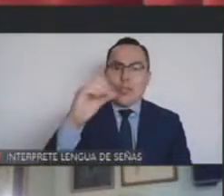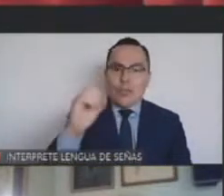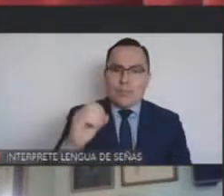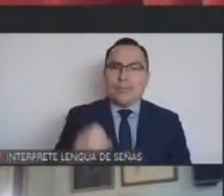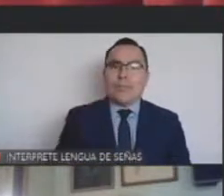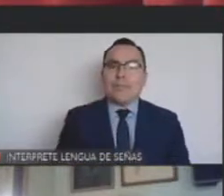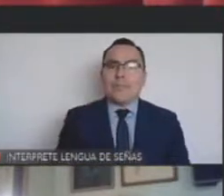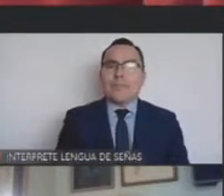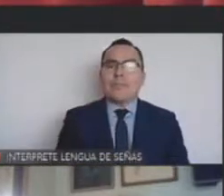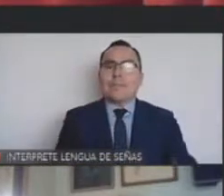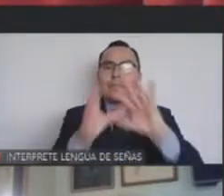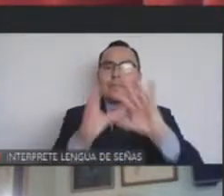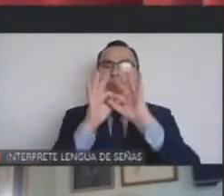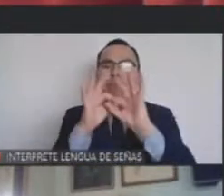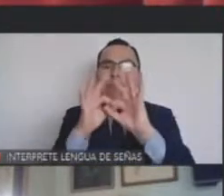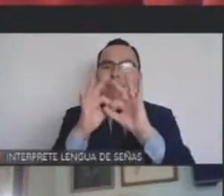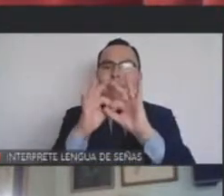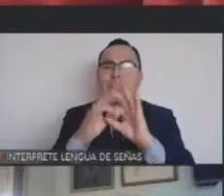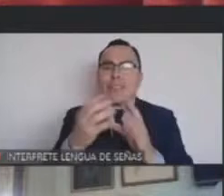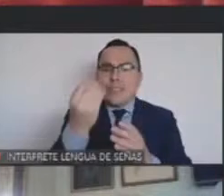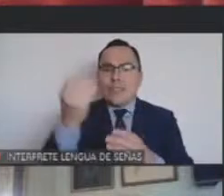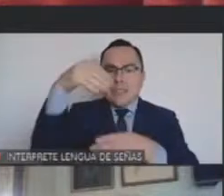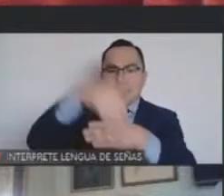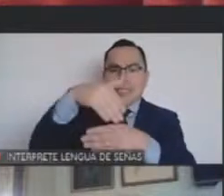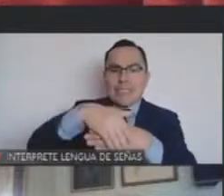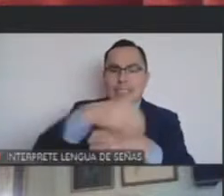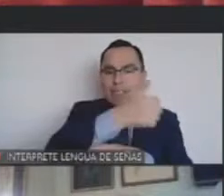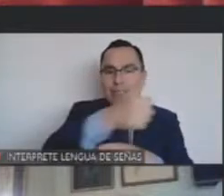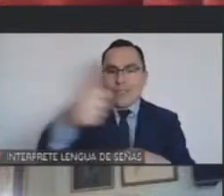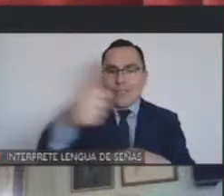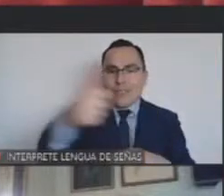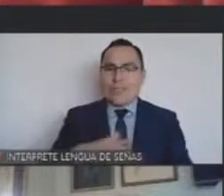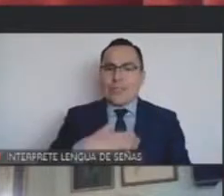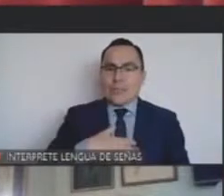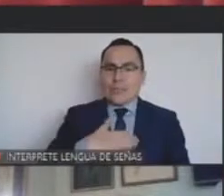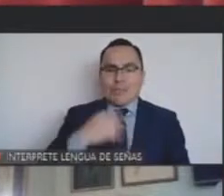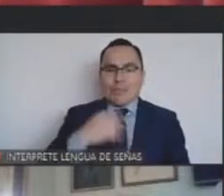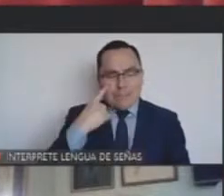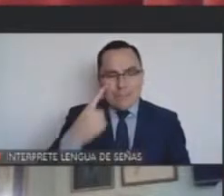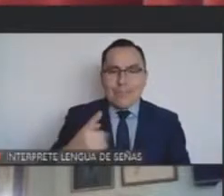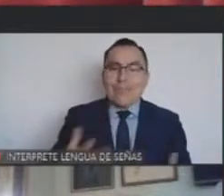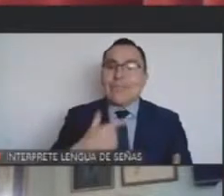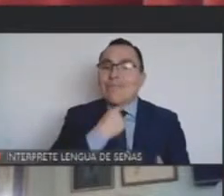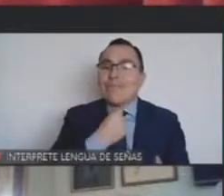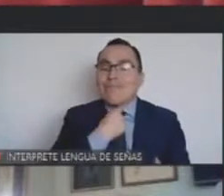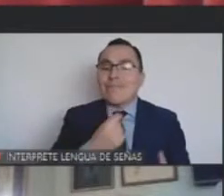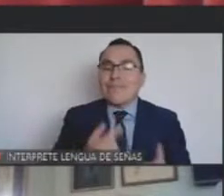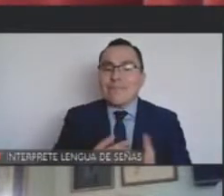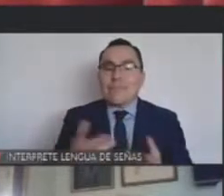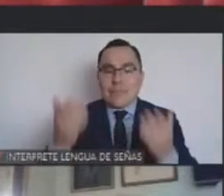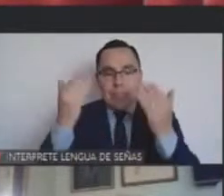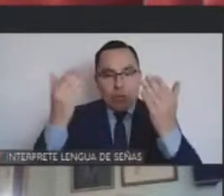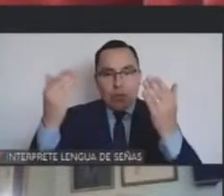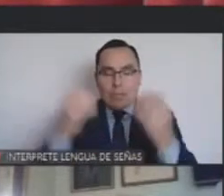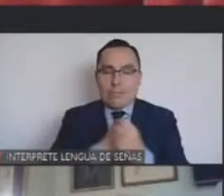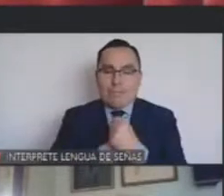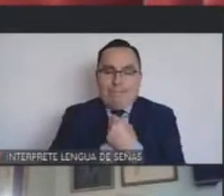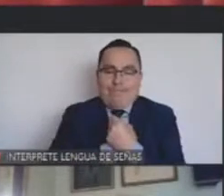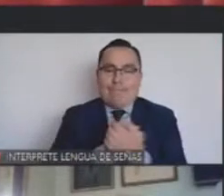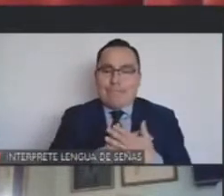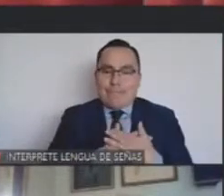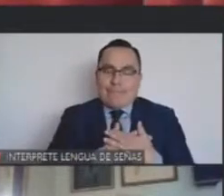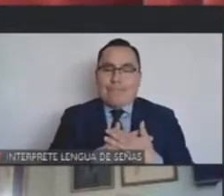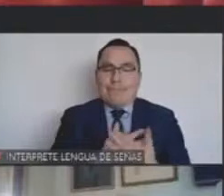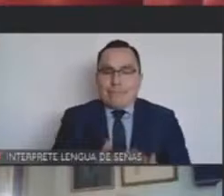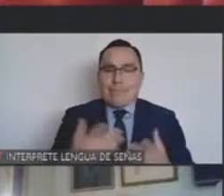Bueno, muchas gracias, muy buenas tardes a todos. Quiero partir esta exposición saludando con mucho aprecio tanto